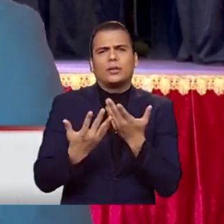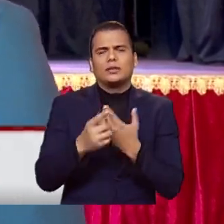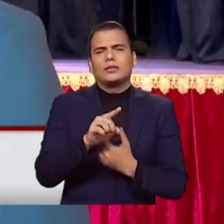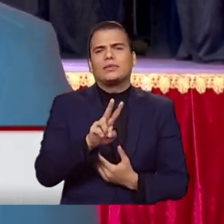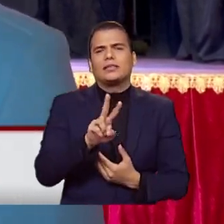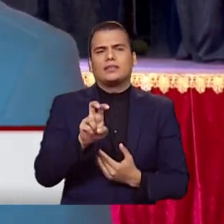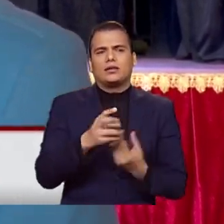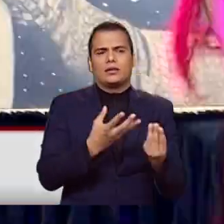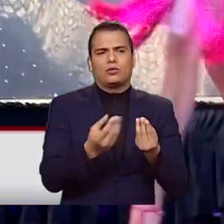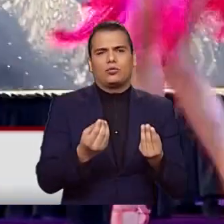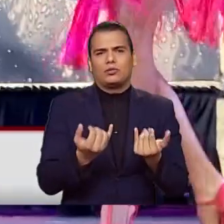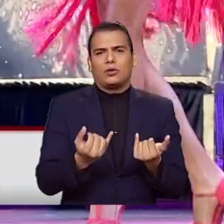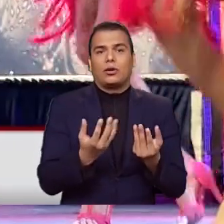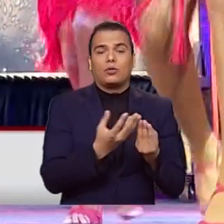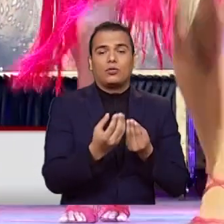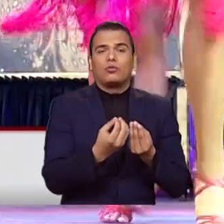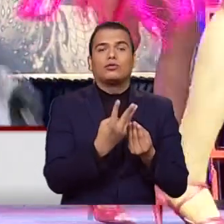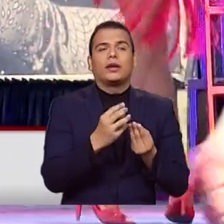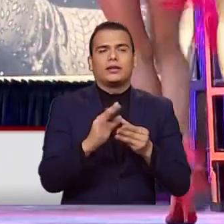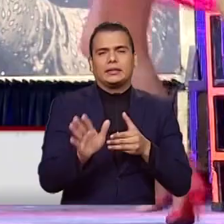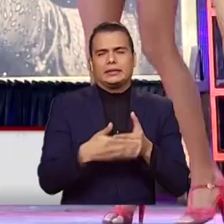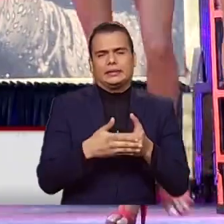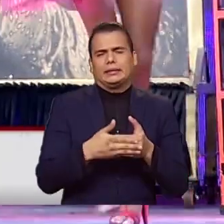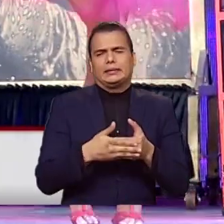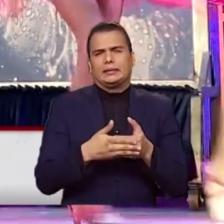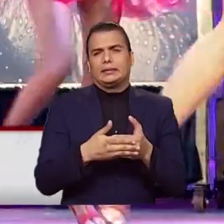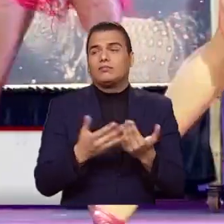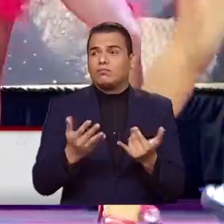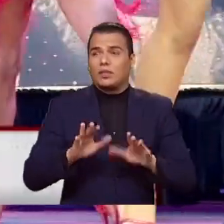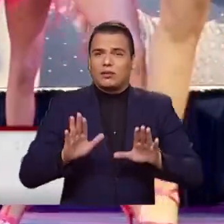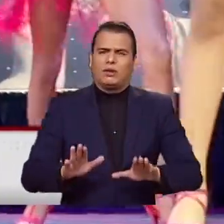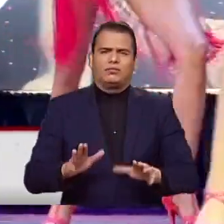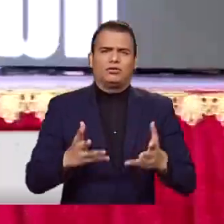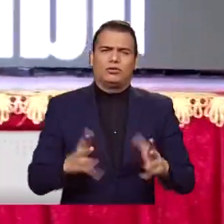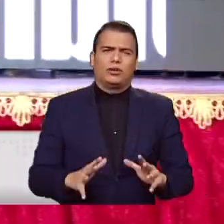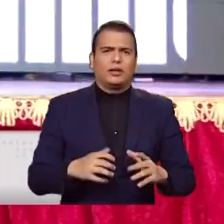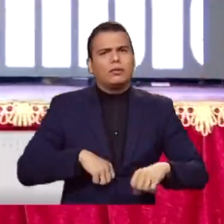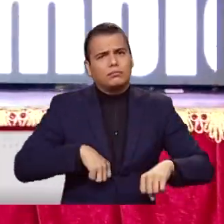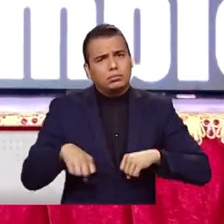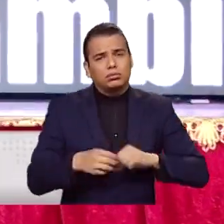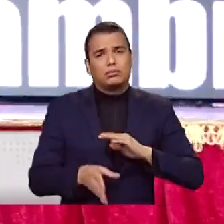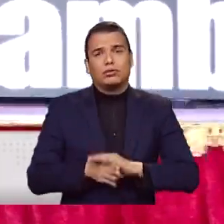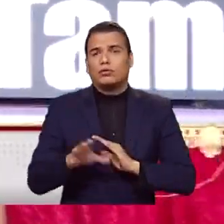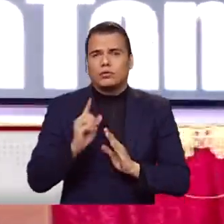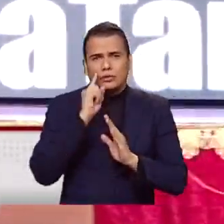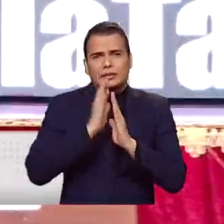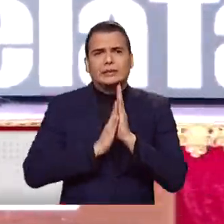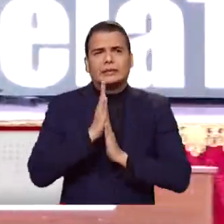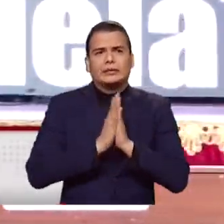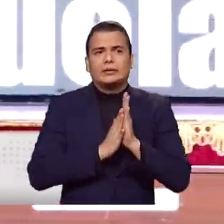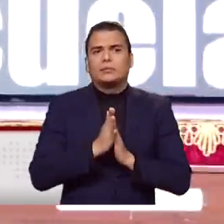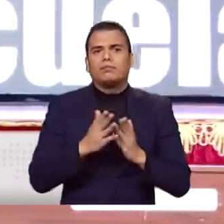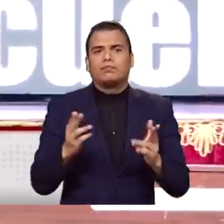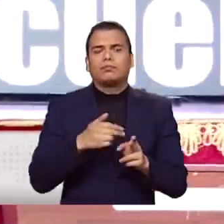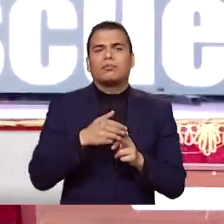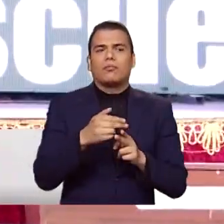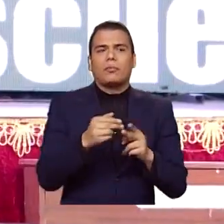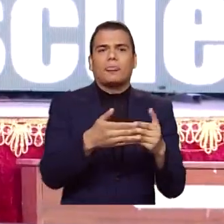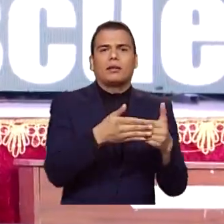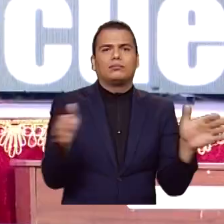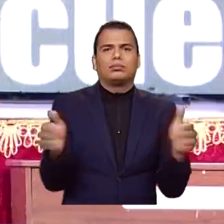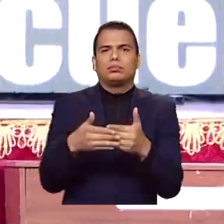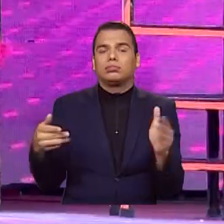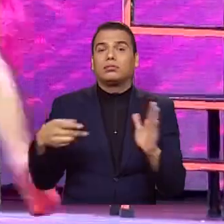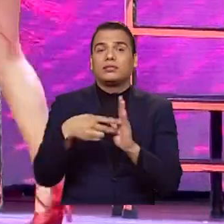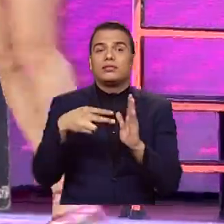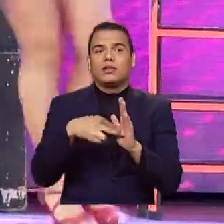ahorita que estamos en nuestro mejor momento. Las escuelas agradecen el apoyo recibido y ponen todas sus esperanzas en la reapertura de la industria para que